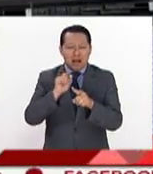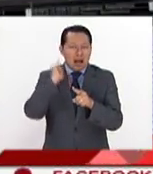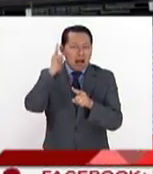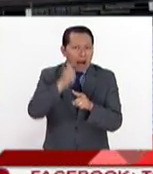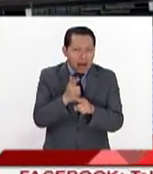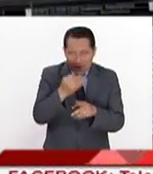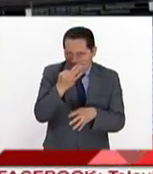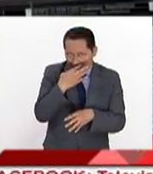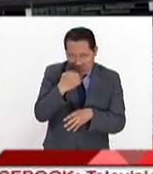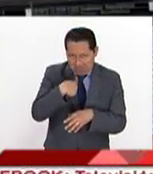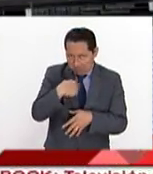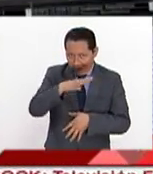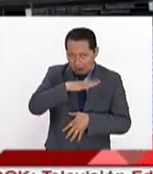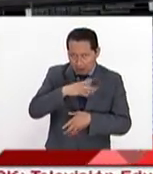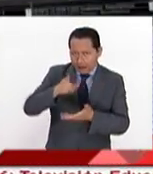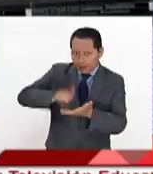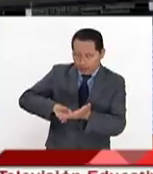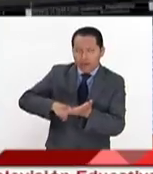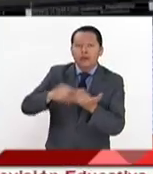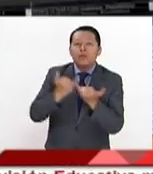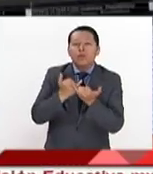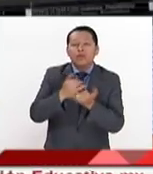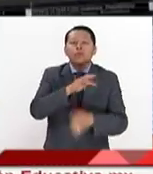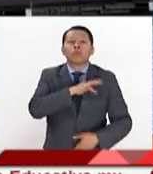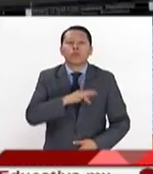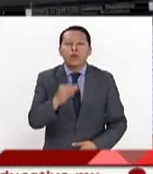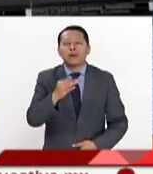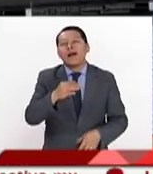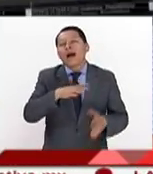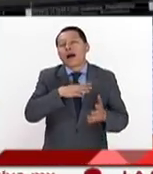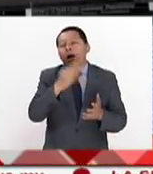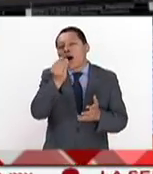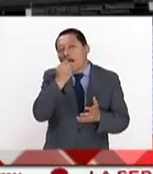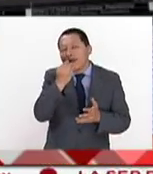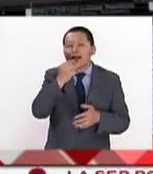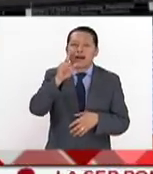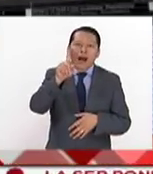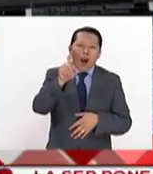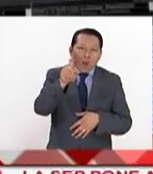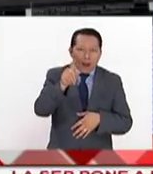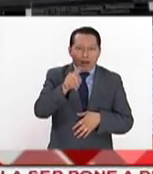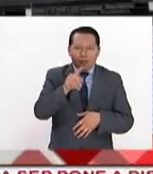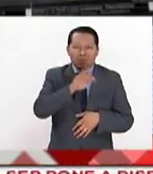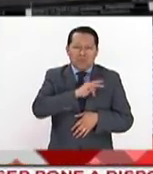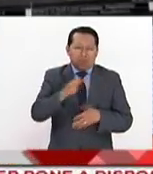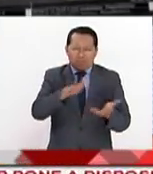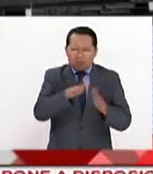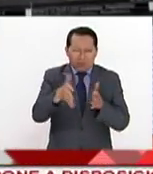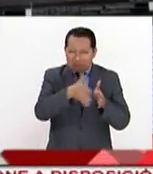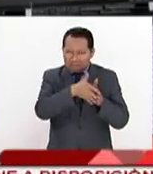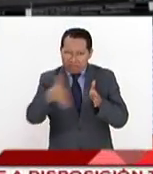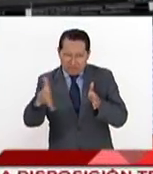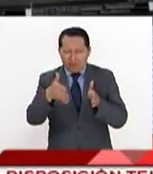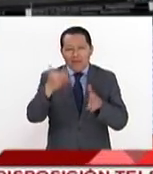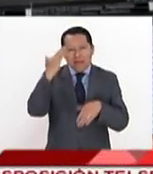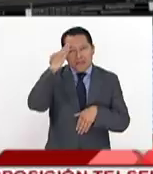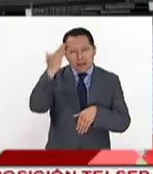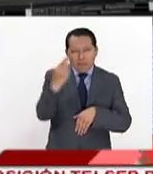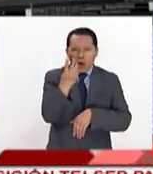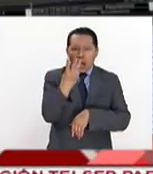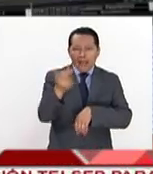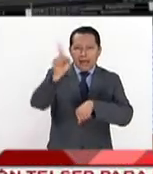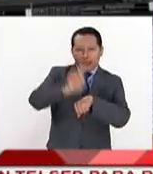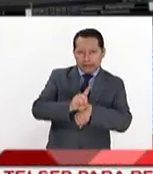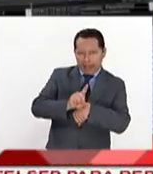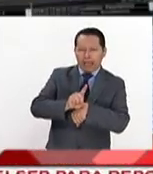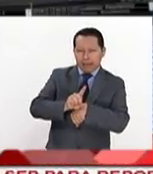que así sea, víveres y agua, preferentemente para al menos 72 horas, tener estos víveres